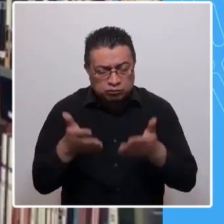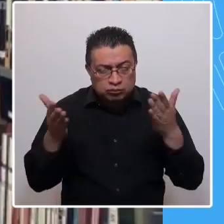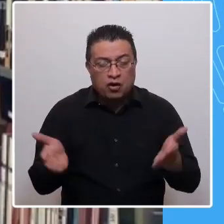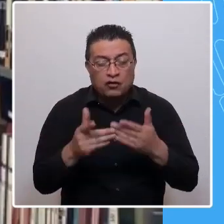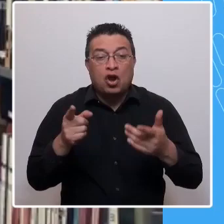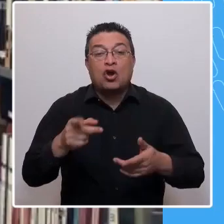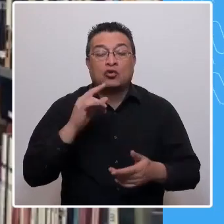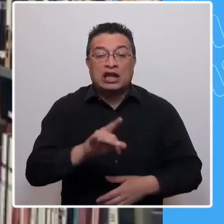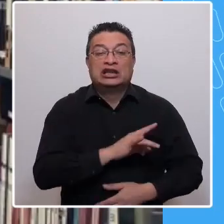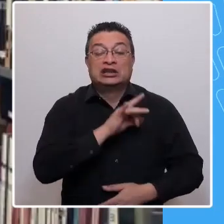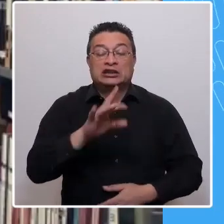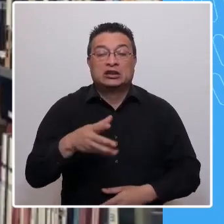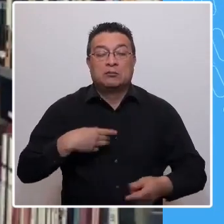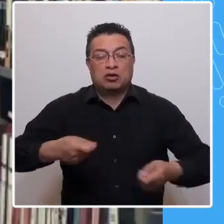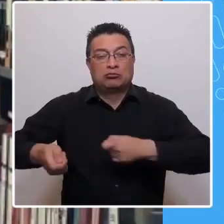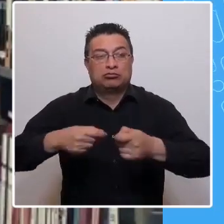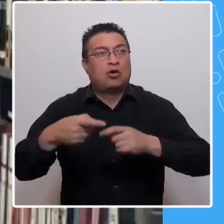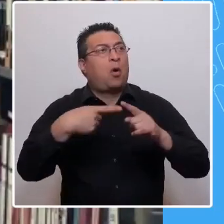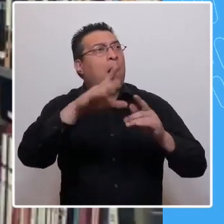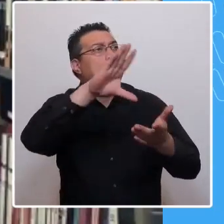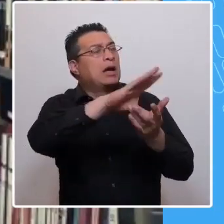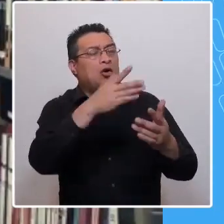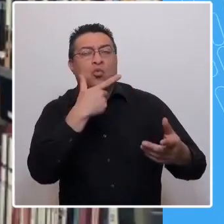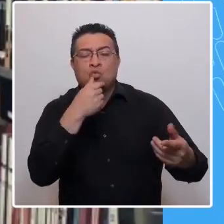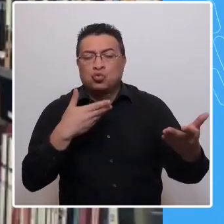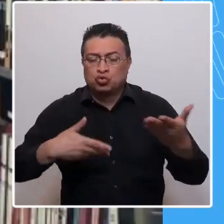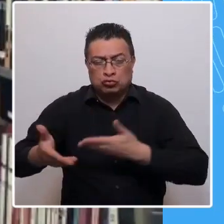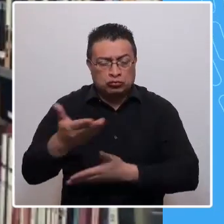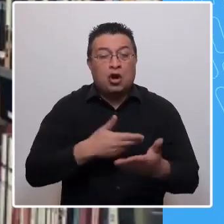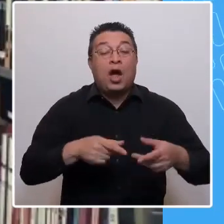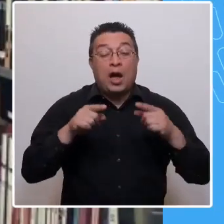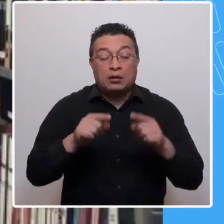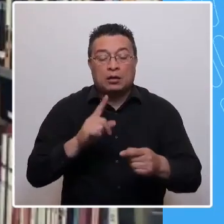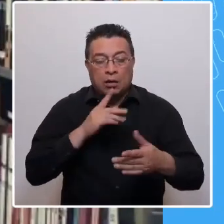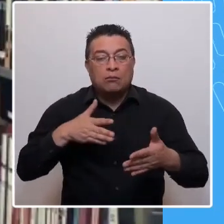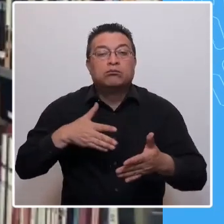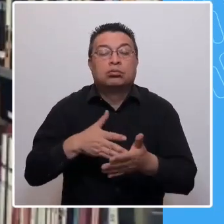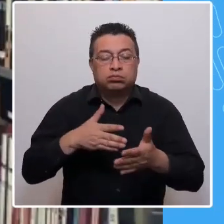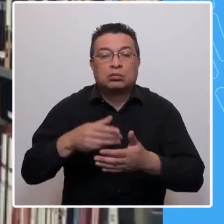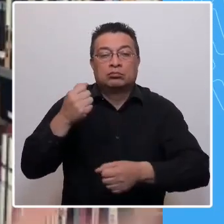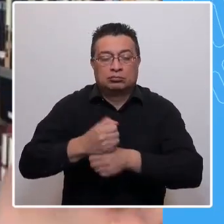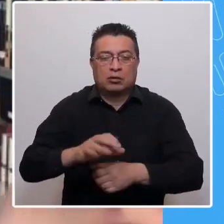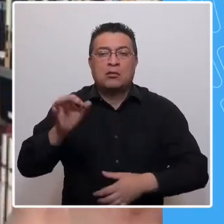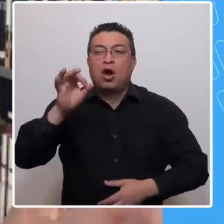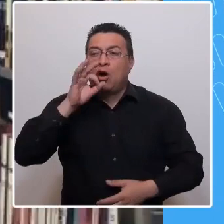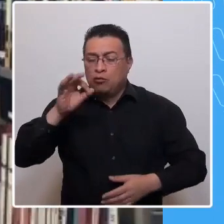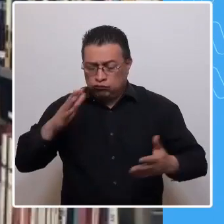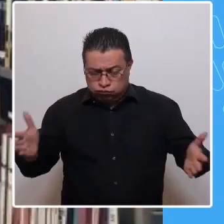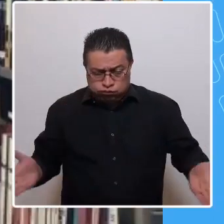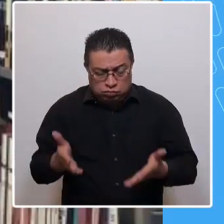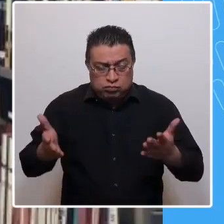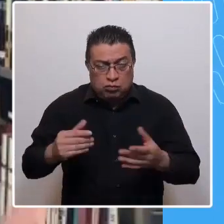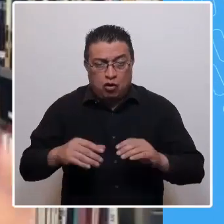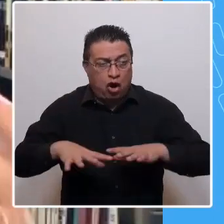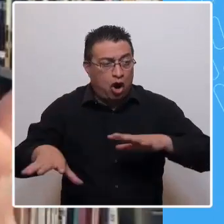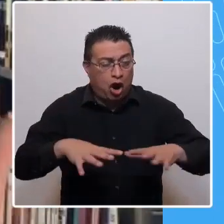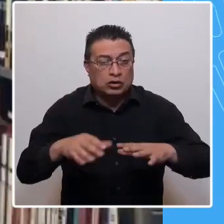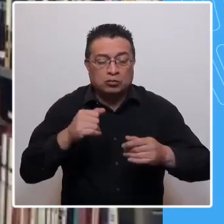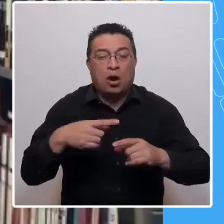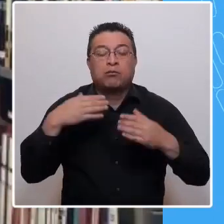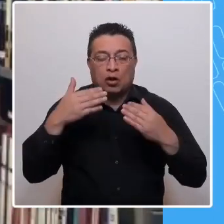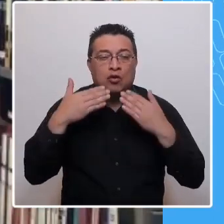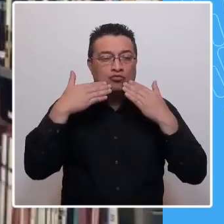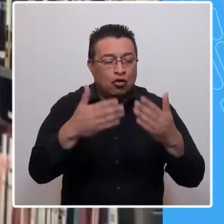de un chileno para comerciar con el país que quiera y, en definitiva, creando trabas para la producción de riqueza que permita satisfacer todo aquello que ustedes